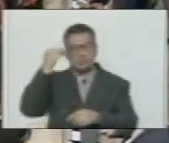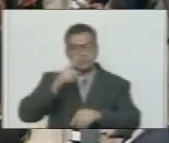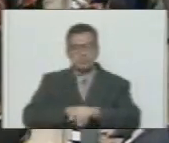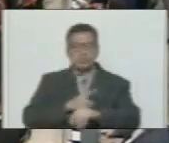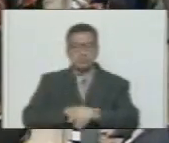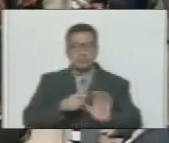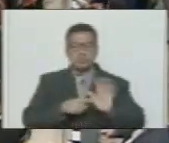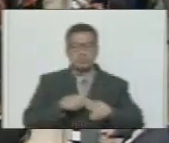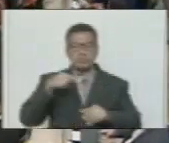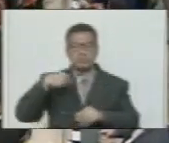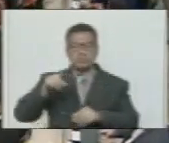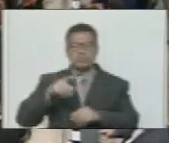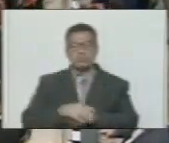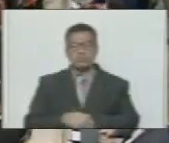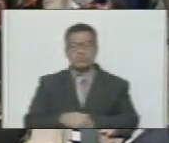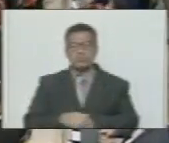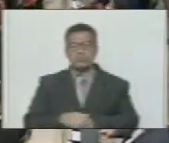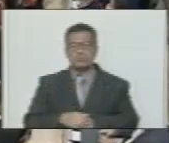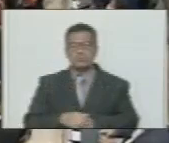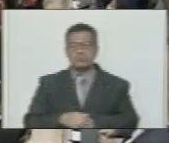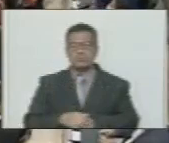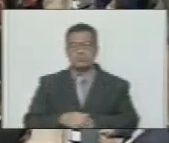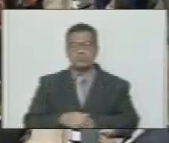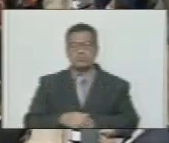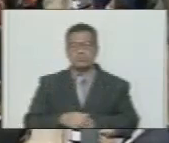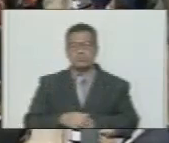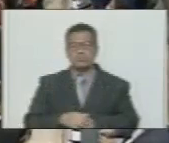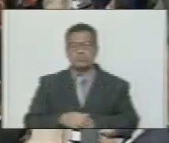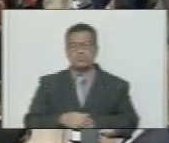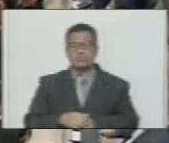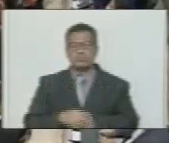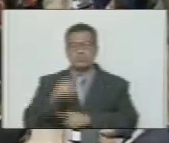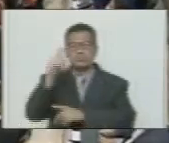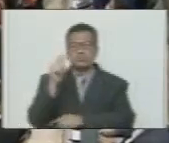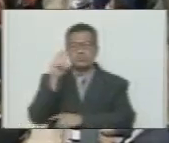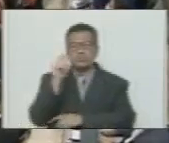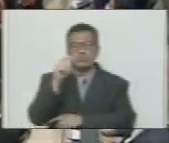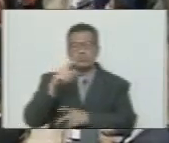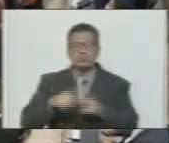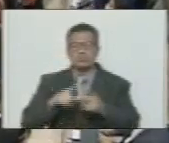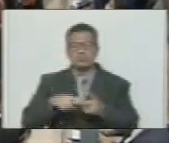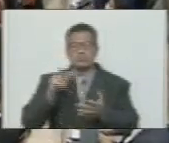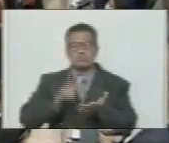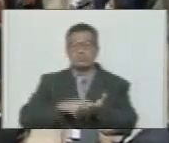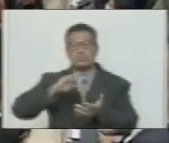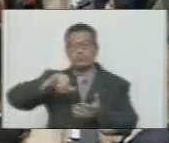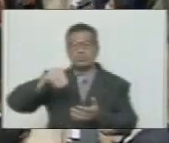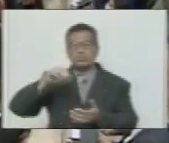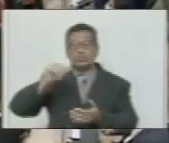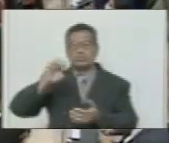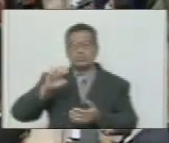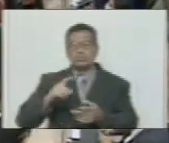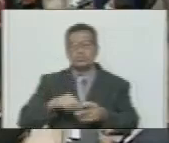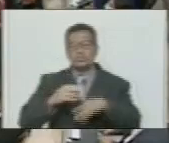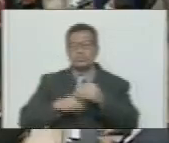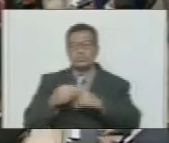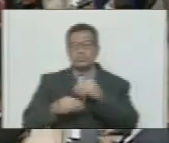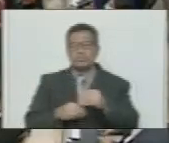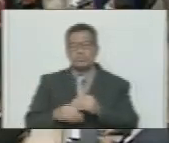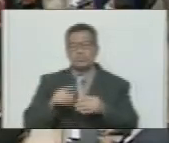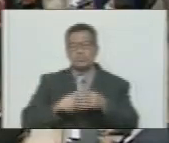Sin embargo, esta hora escuchemos también a el diputado, exactamente José Gregorio Correa,